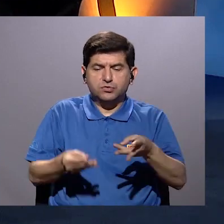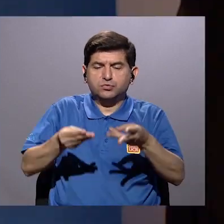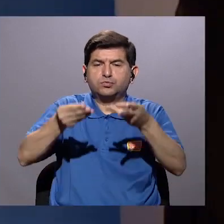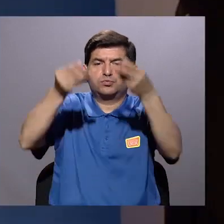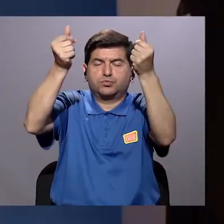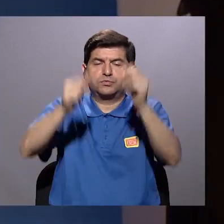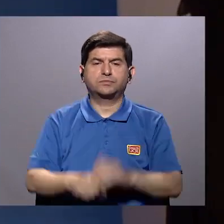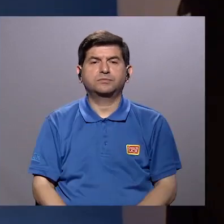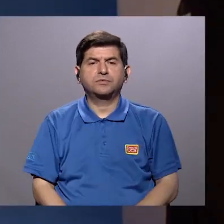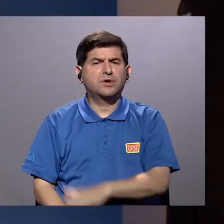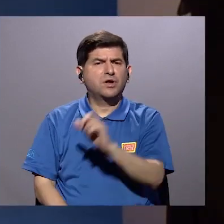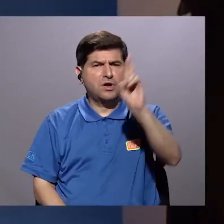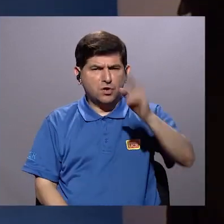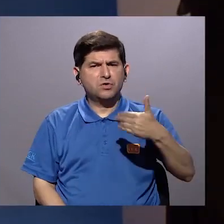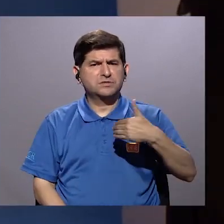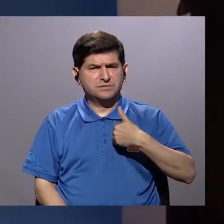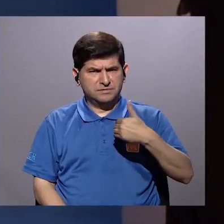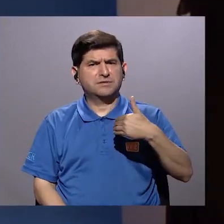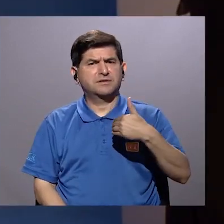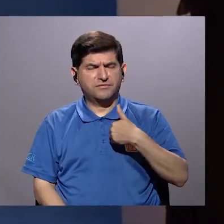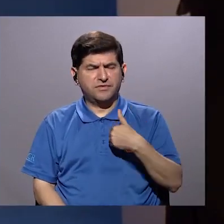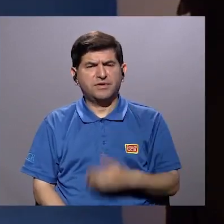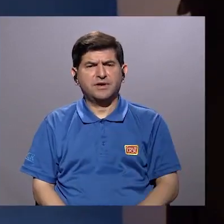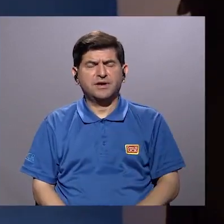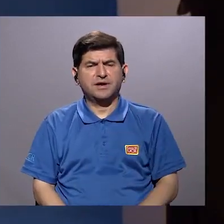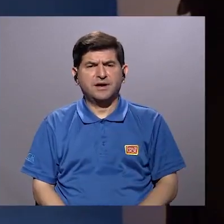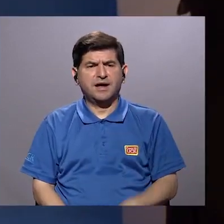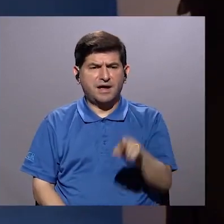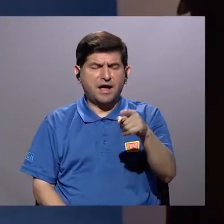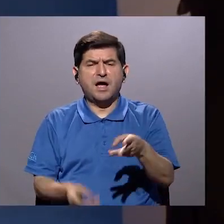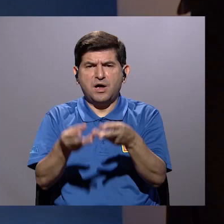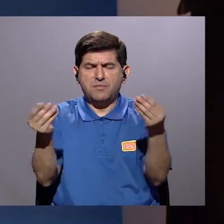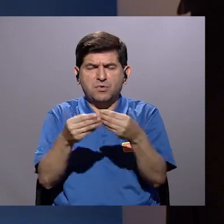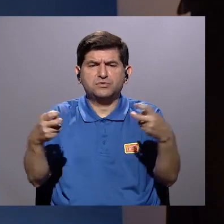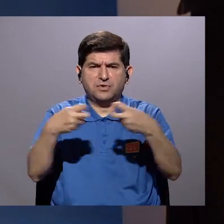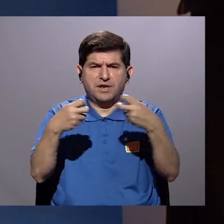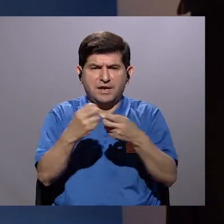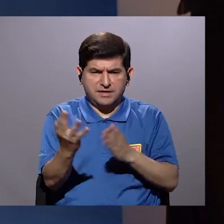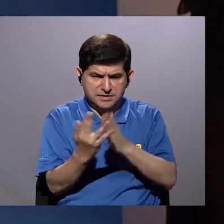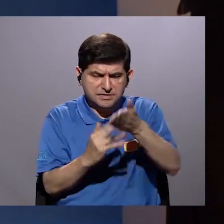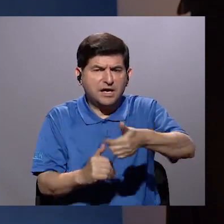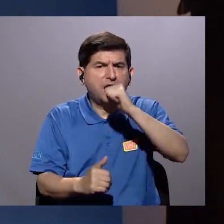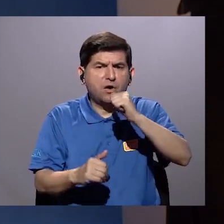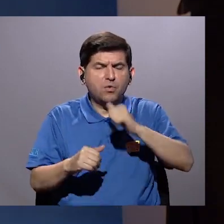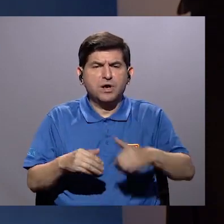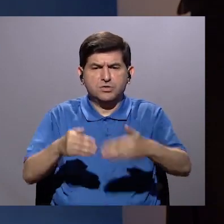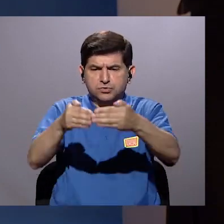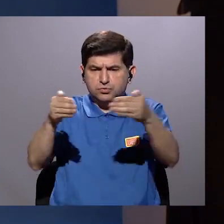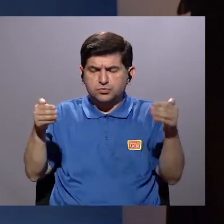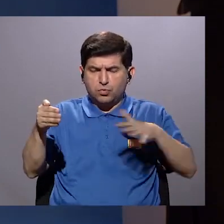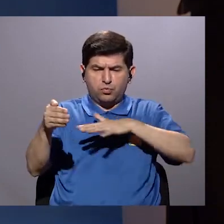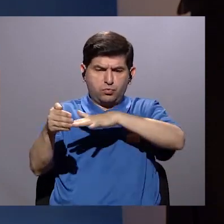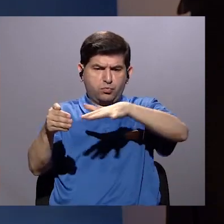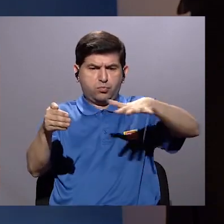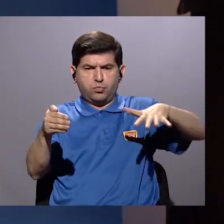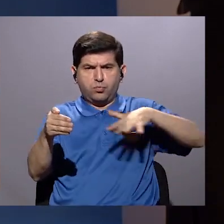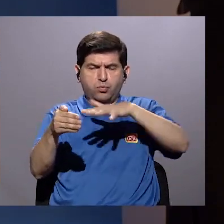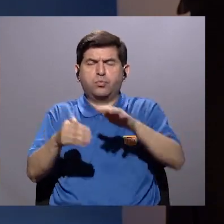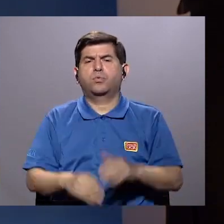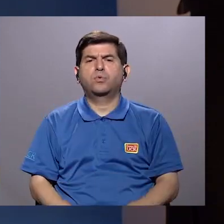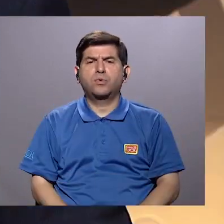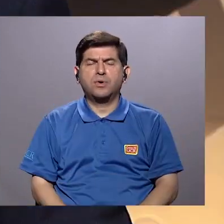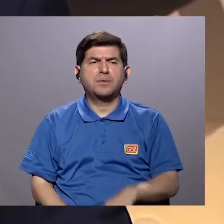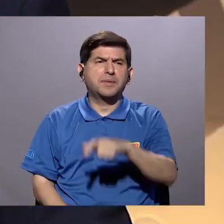digamos que Costa Rica tiene una gran parte de generación hidroeléctrica. Hablamos de los embalses, ¿verdad? Embalses de